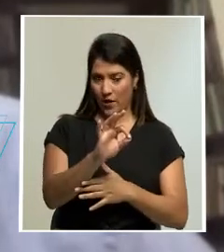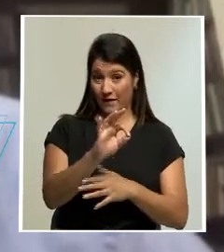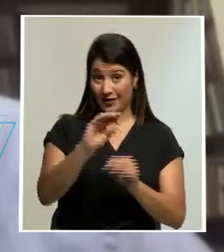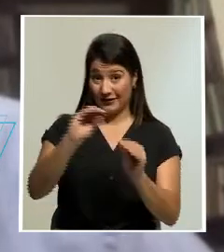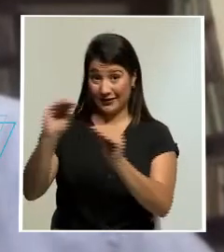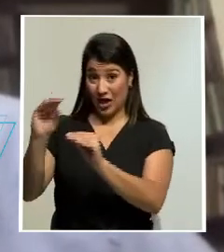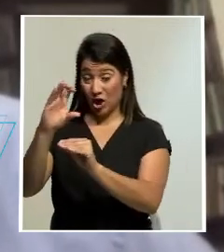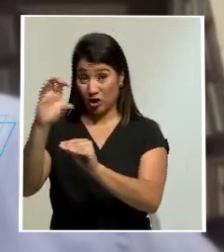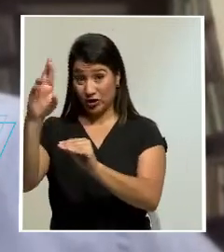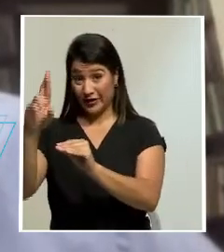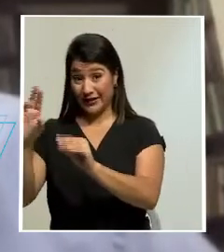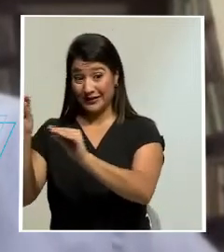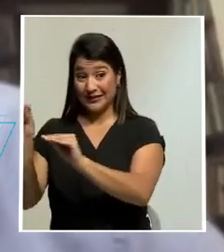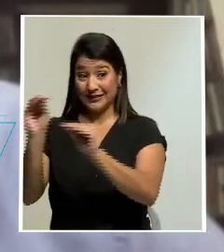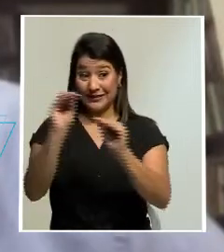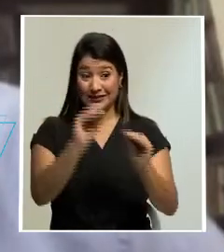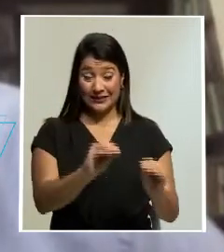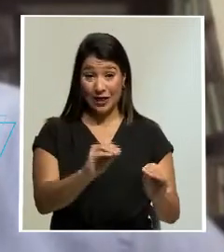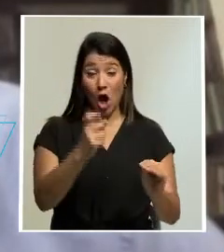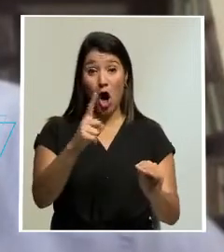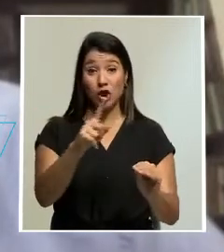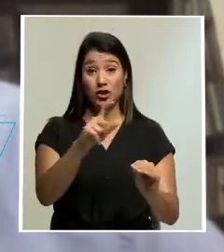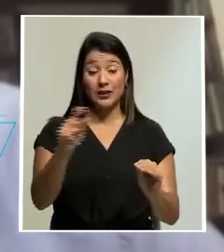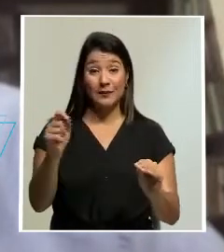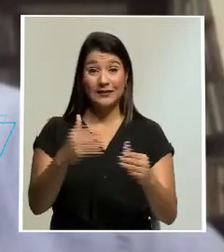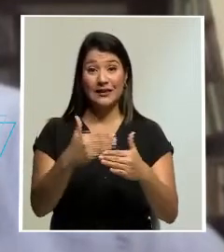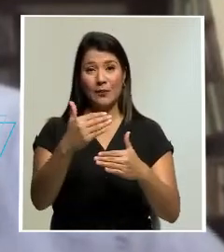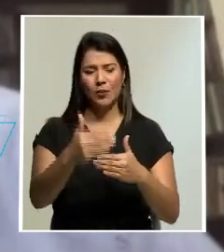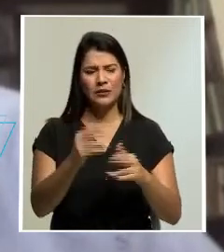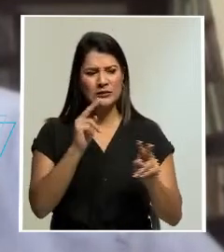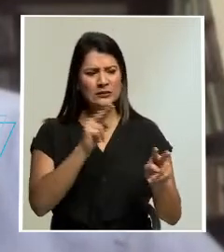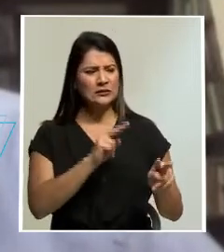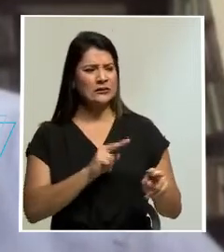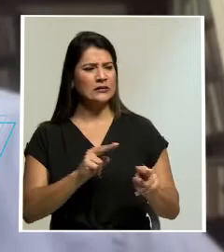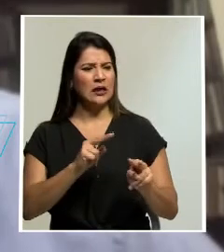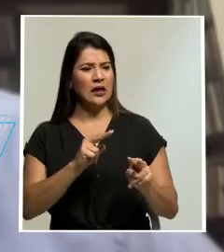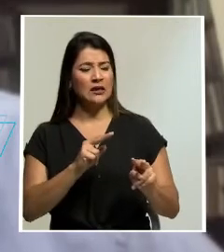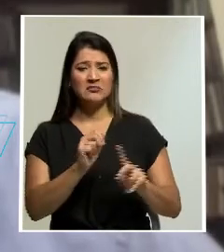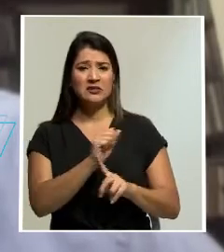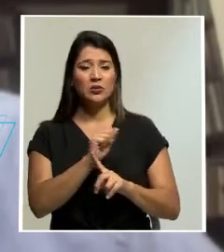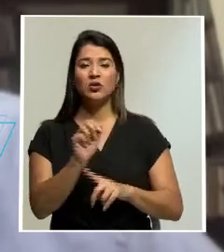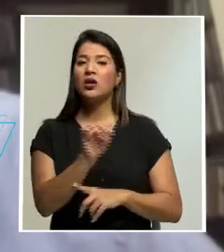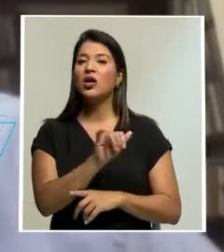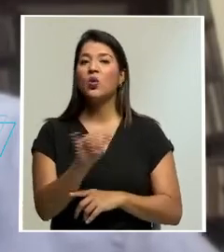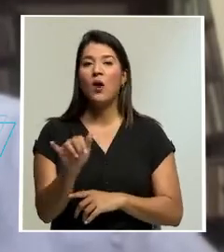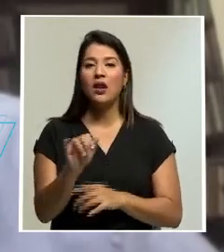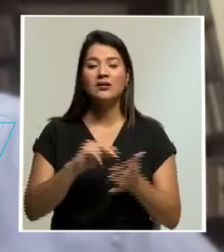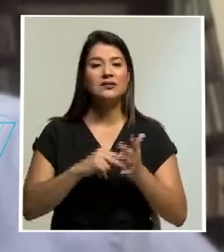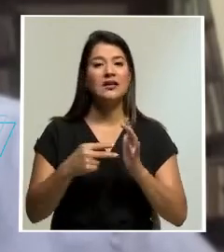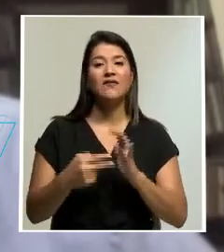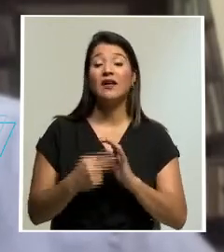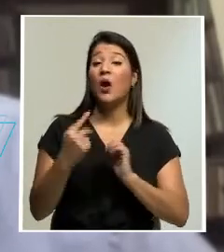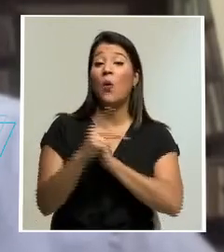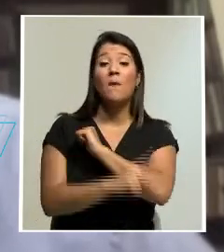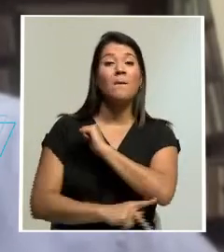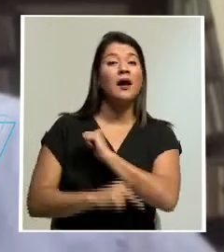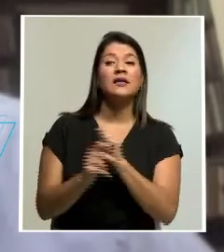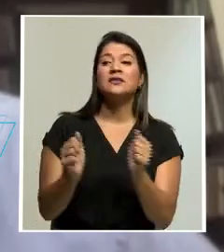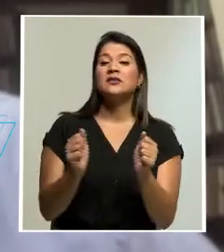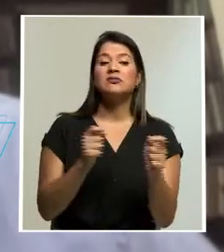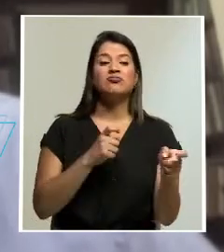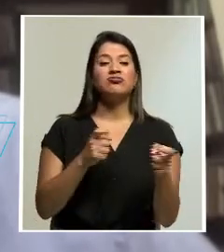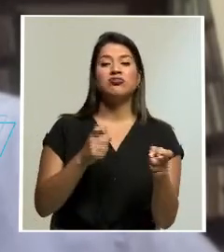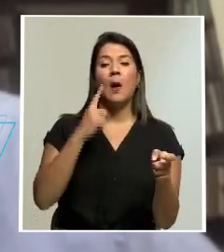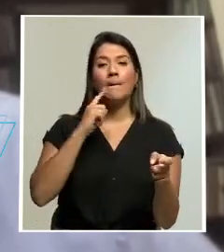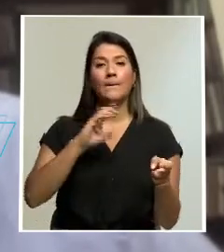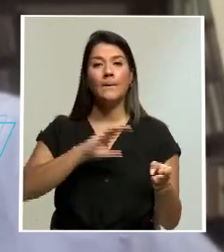reencontré 11 meses después era la misma, es decir, un país en estado policial. Y hablo de